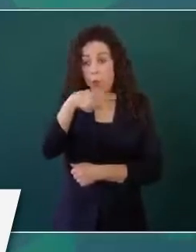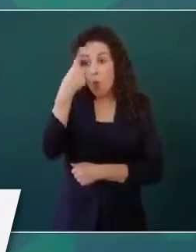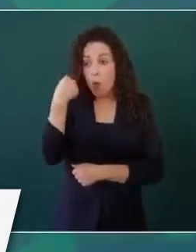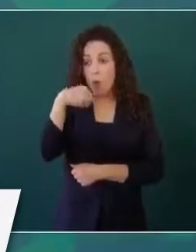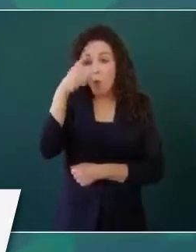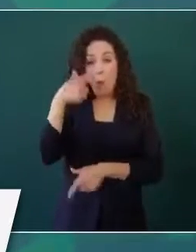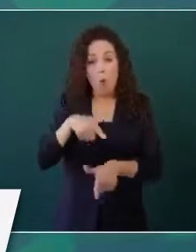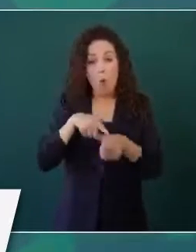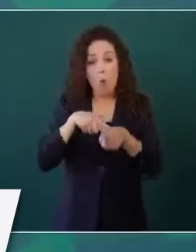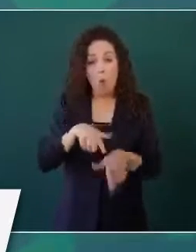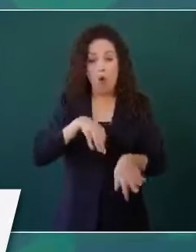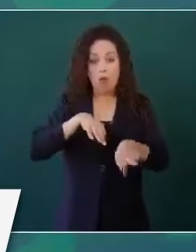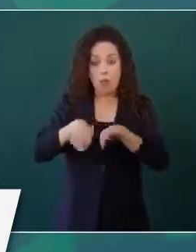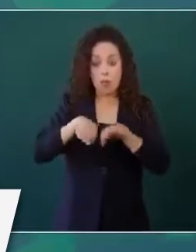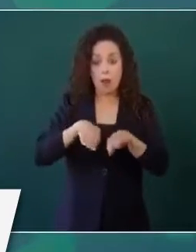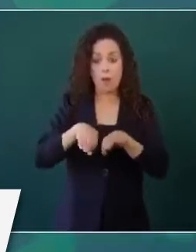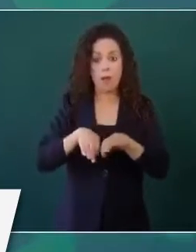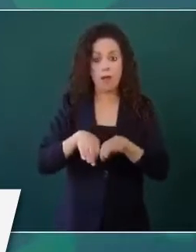4 días.